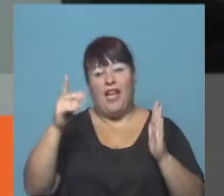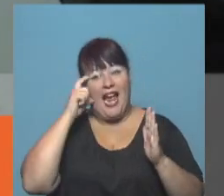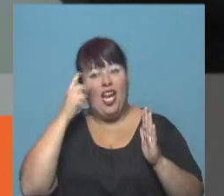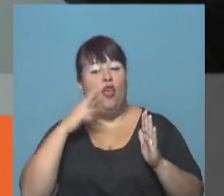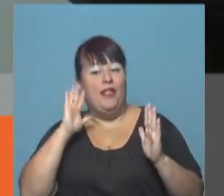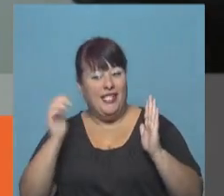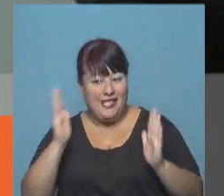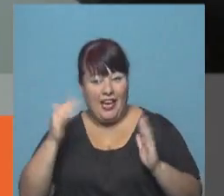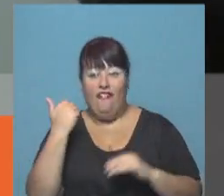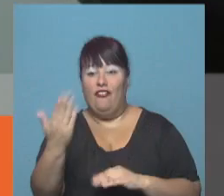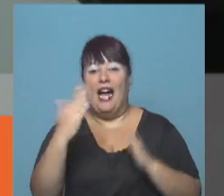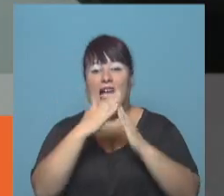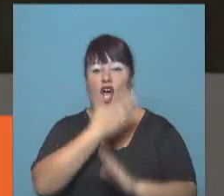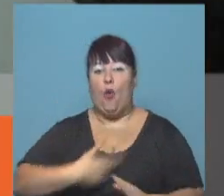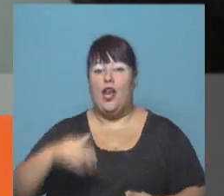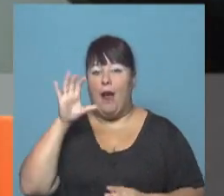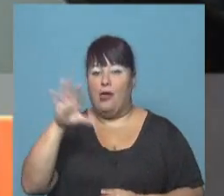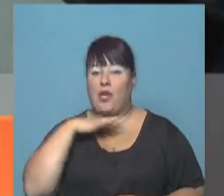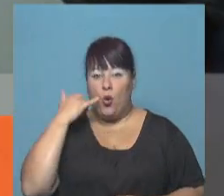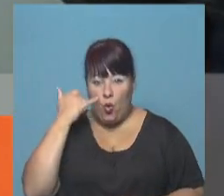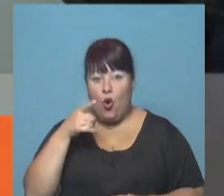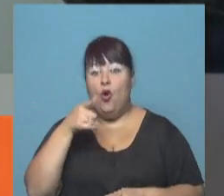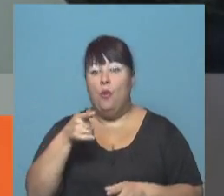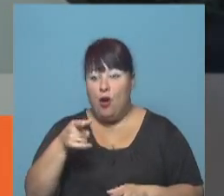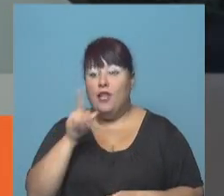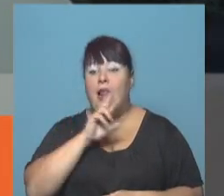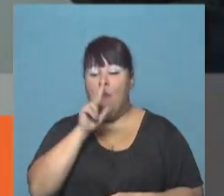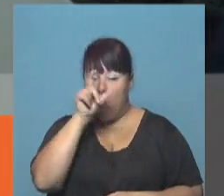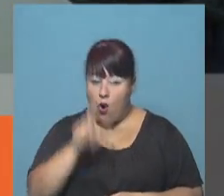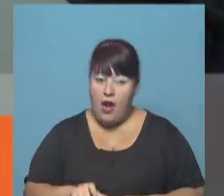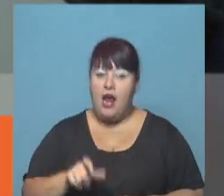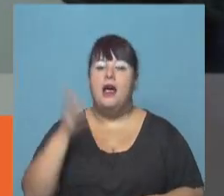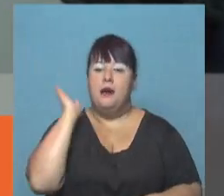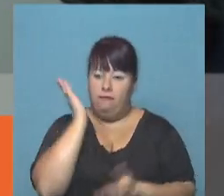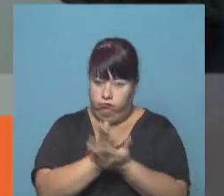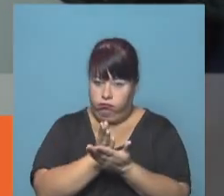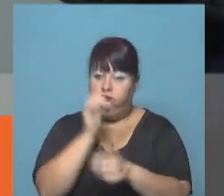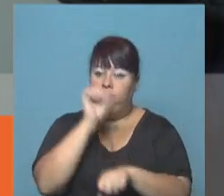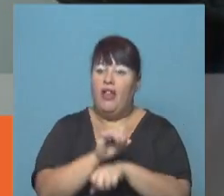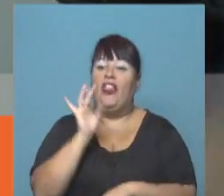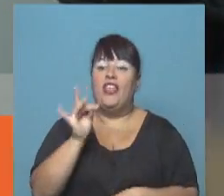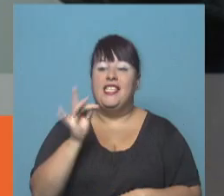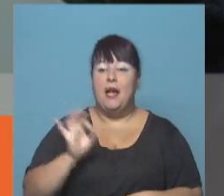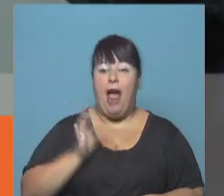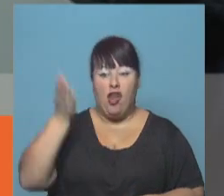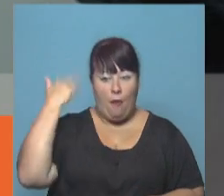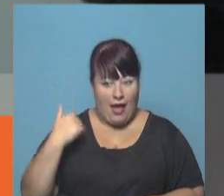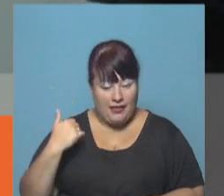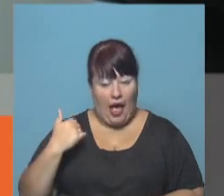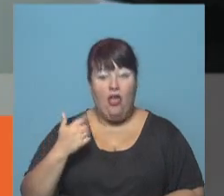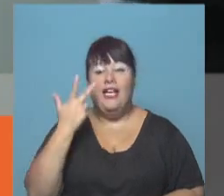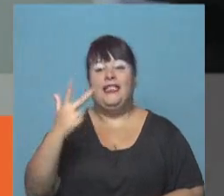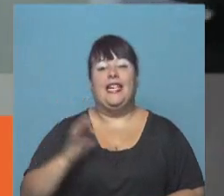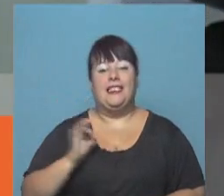de 2016 frente a la Casa de Gobierno Provincial. Por este hecho, la dirigente había sido condenada en diciembre del año pasado